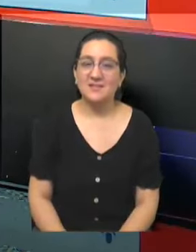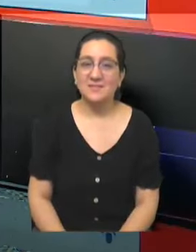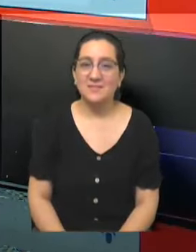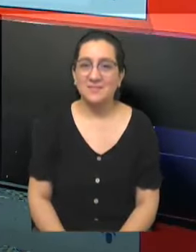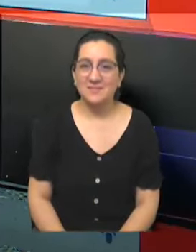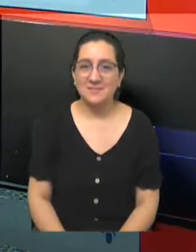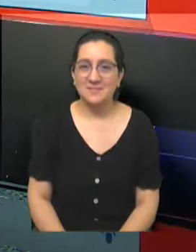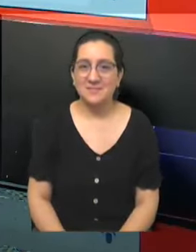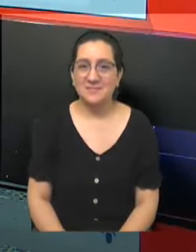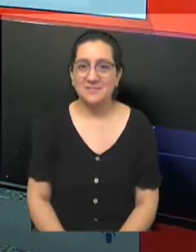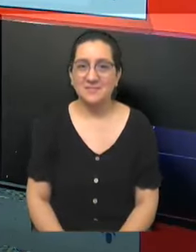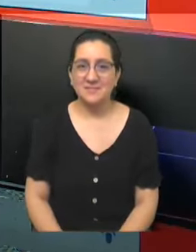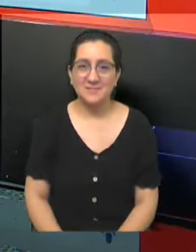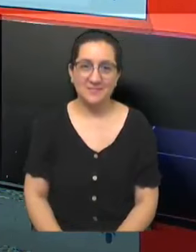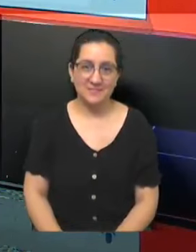Sigo de largo yo.